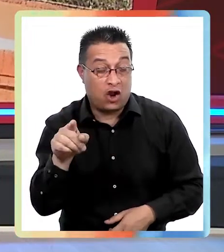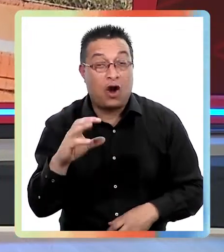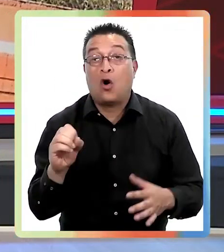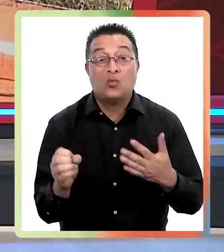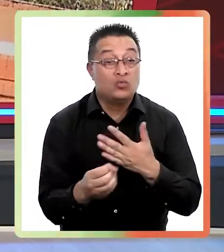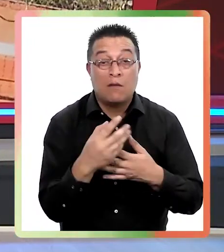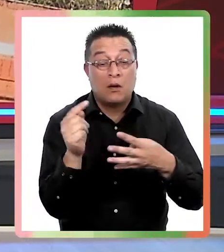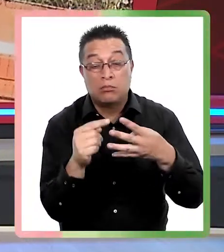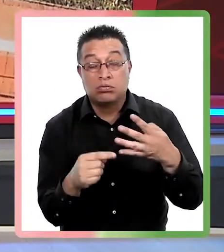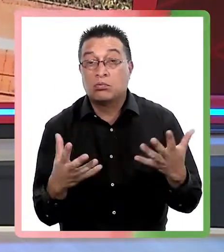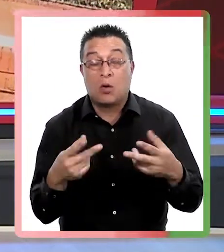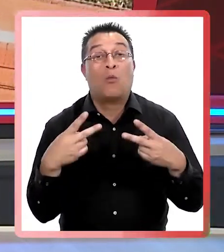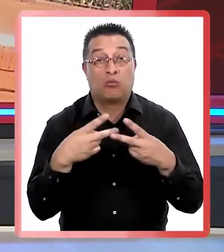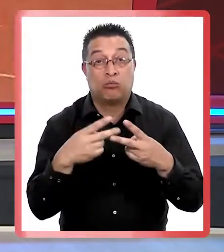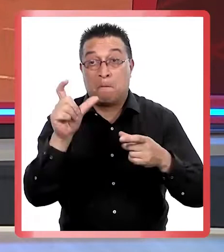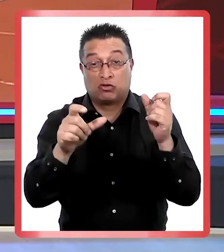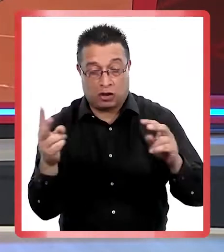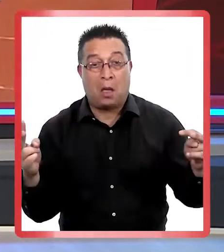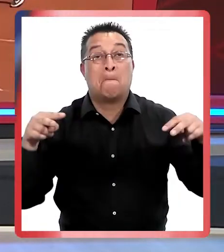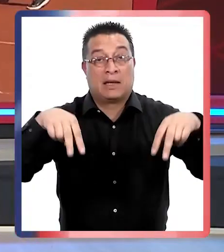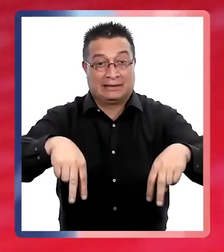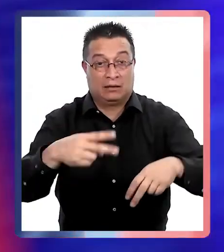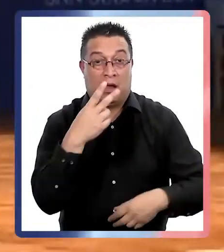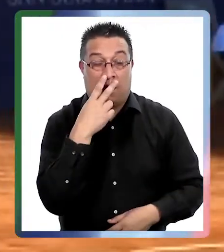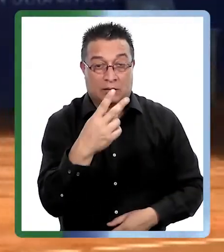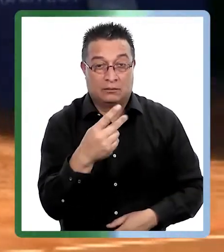presencial. TVU, Universidad de Concepción, nos cuenta.